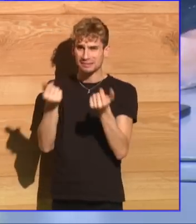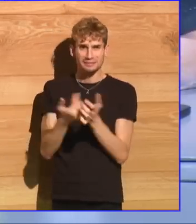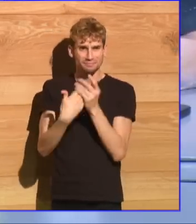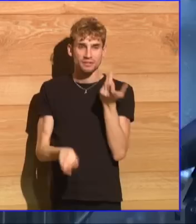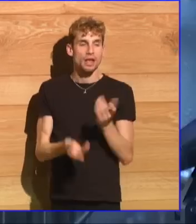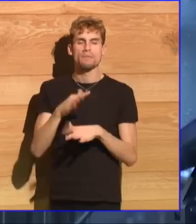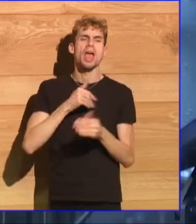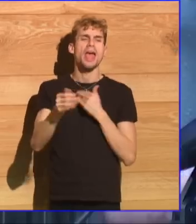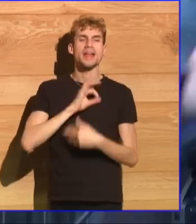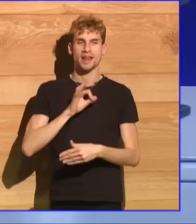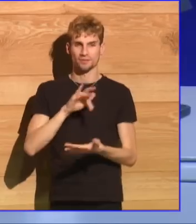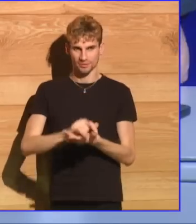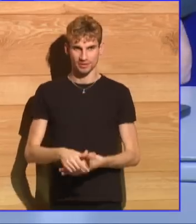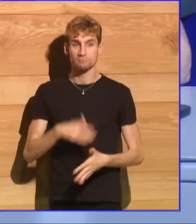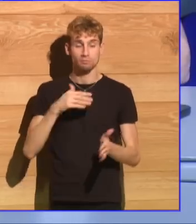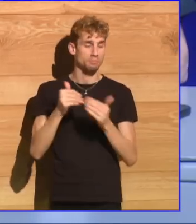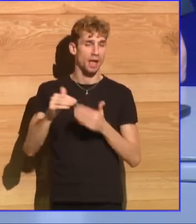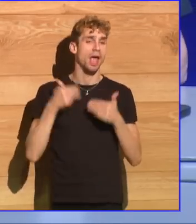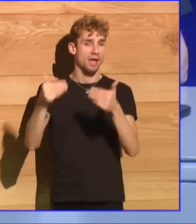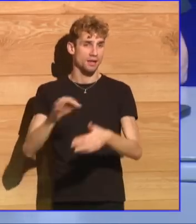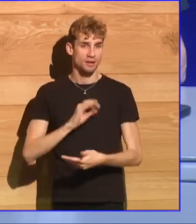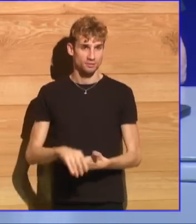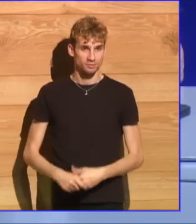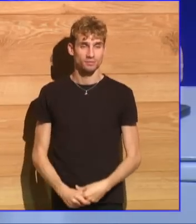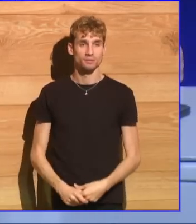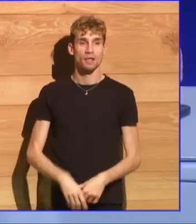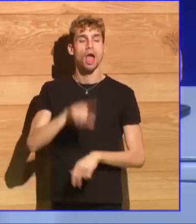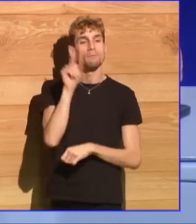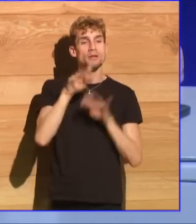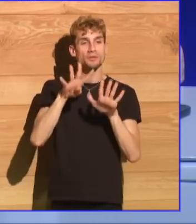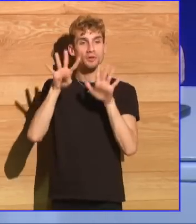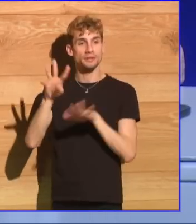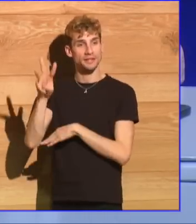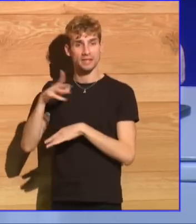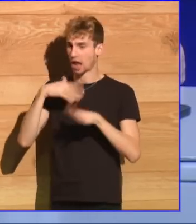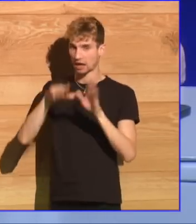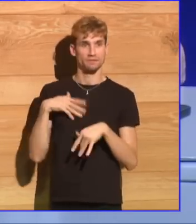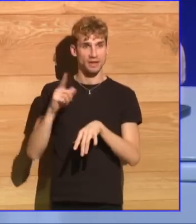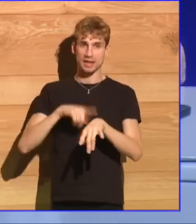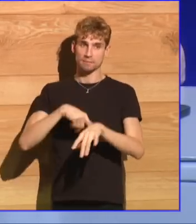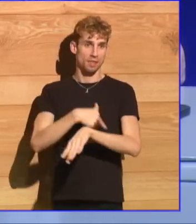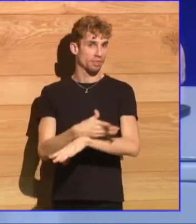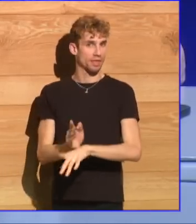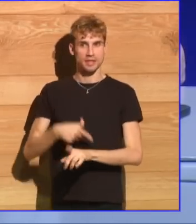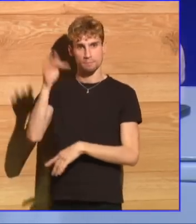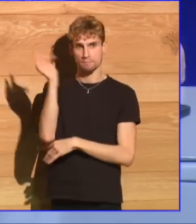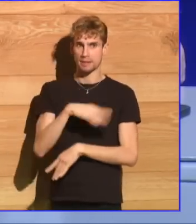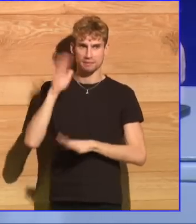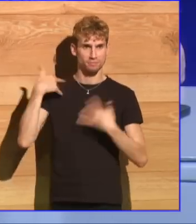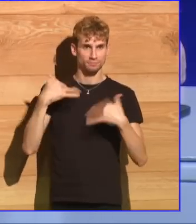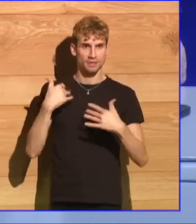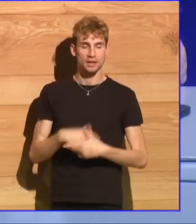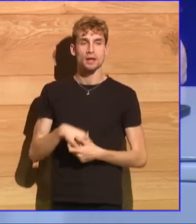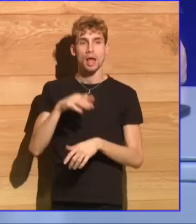eso. lo hacemos, venga. Es que para enero a lo mejor lo hacemos. 1993, que al final se nos echa el tiempo encima y esta peli también tiene